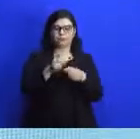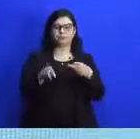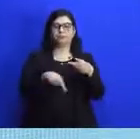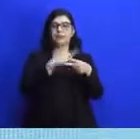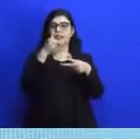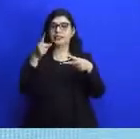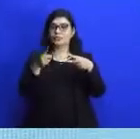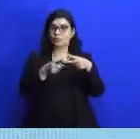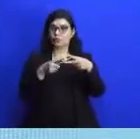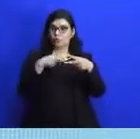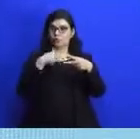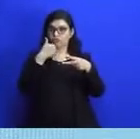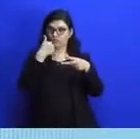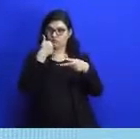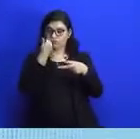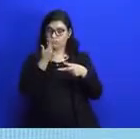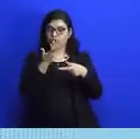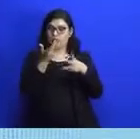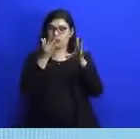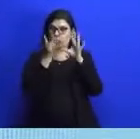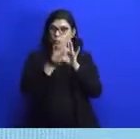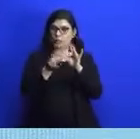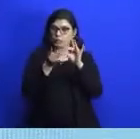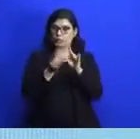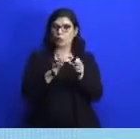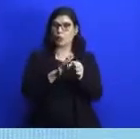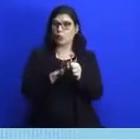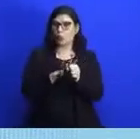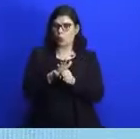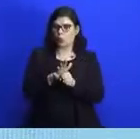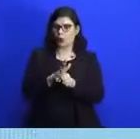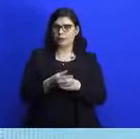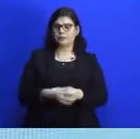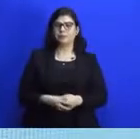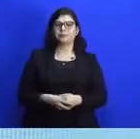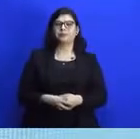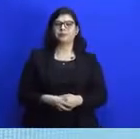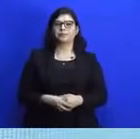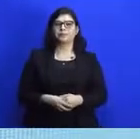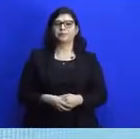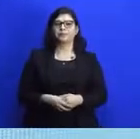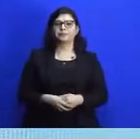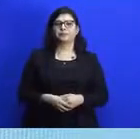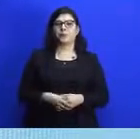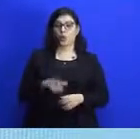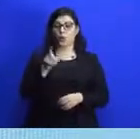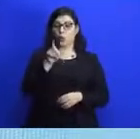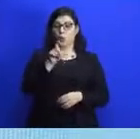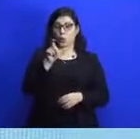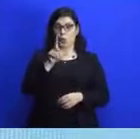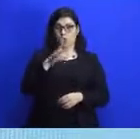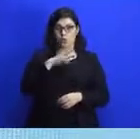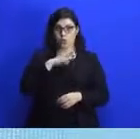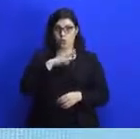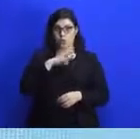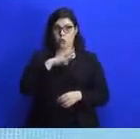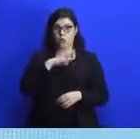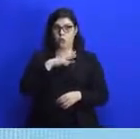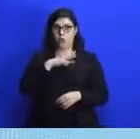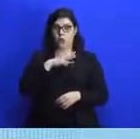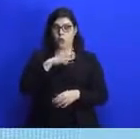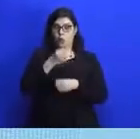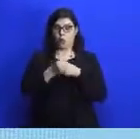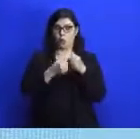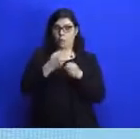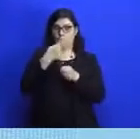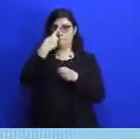quisiera rescatar y destacar es el convencimiento que al adoptar esta visión de largo plazo, que